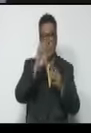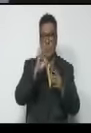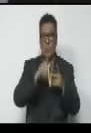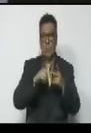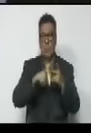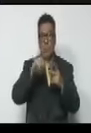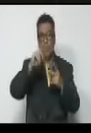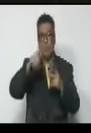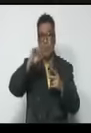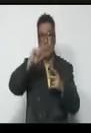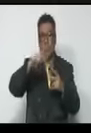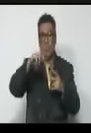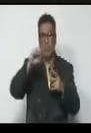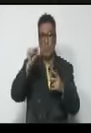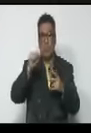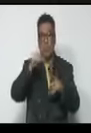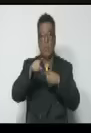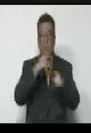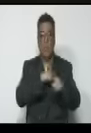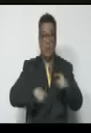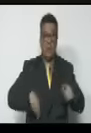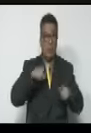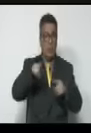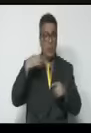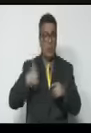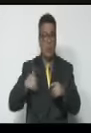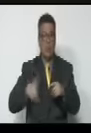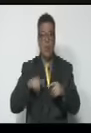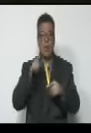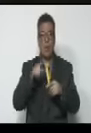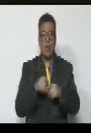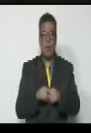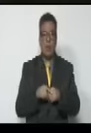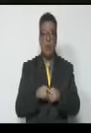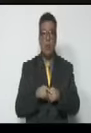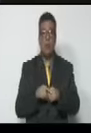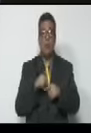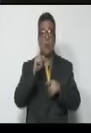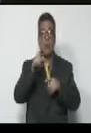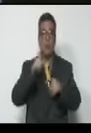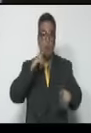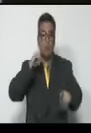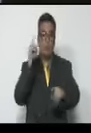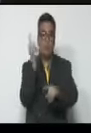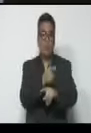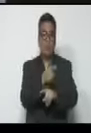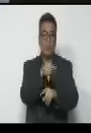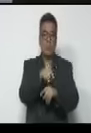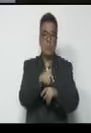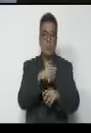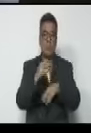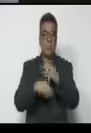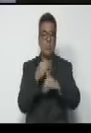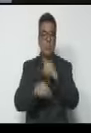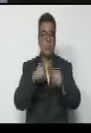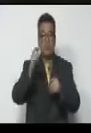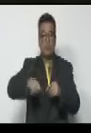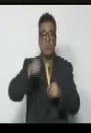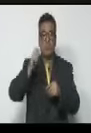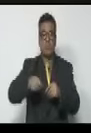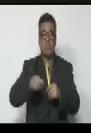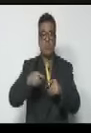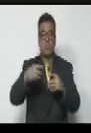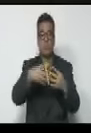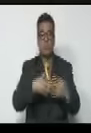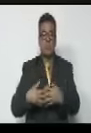y la señora Kirchner eran presidentes de Argentina, que acataron la orden dada por un tribunal de